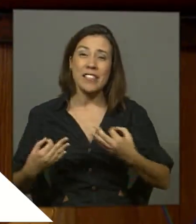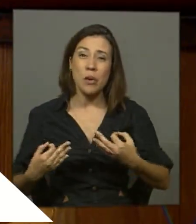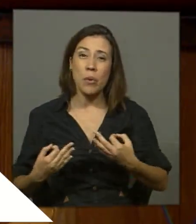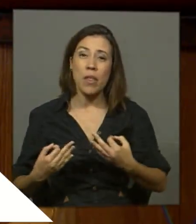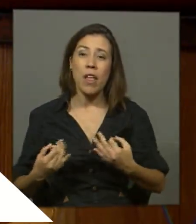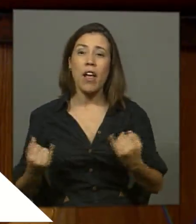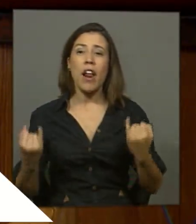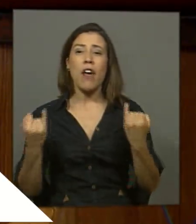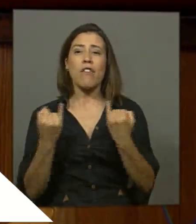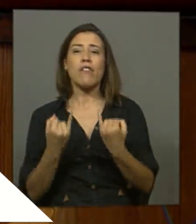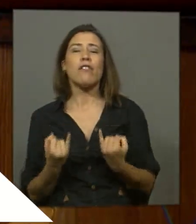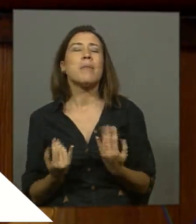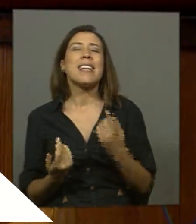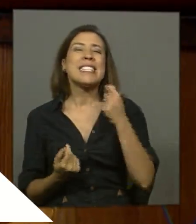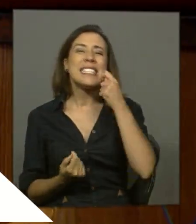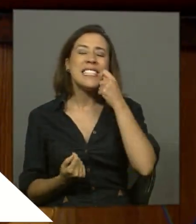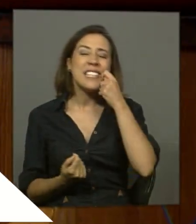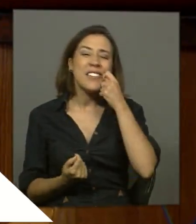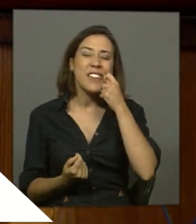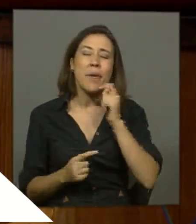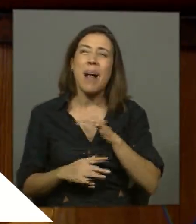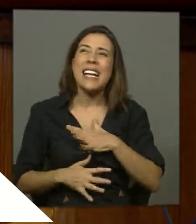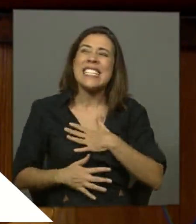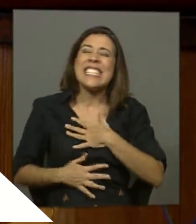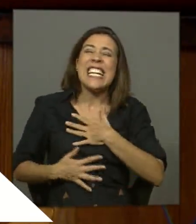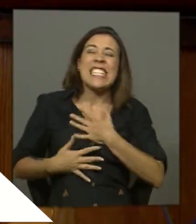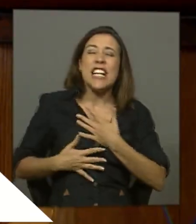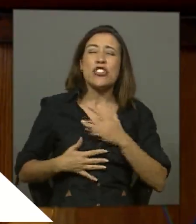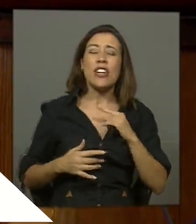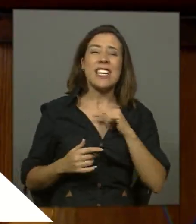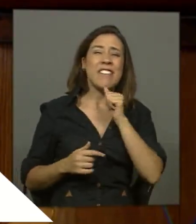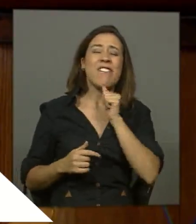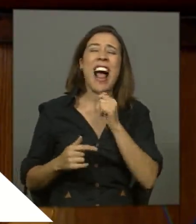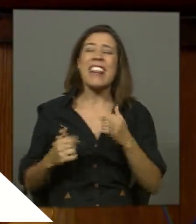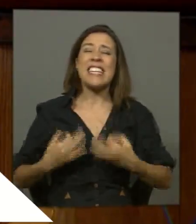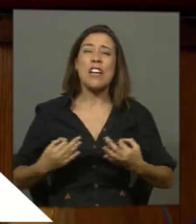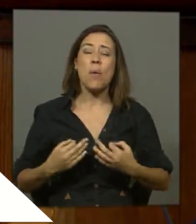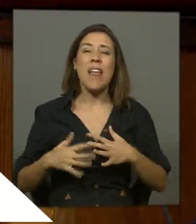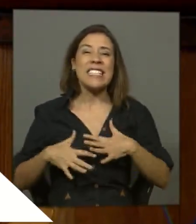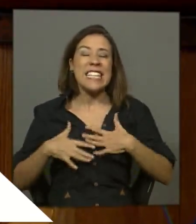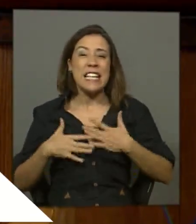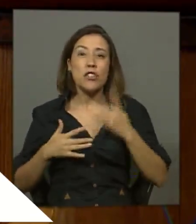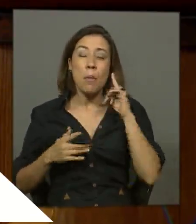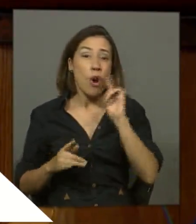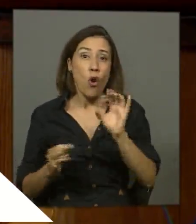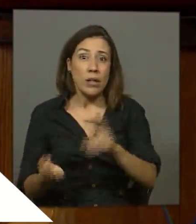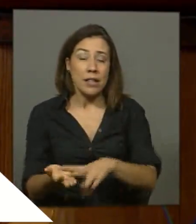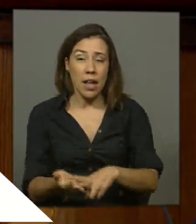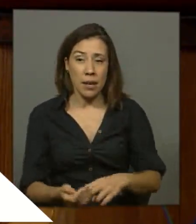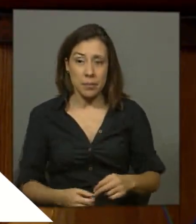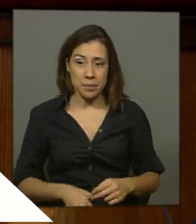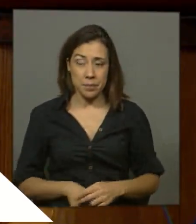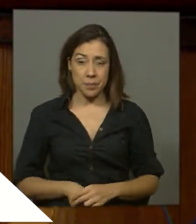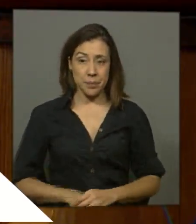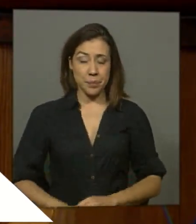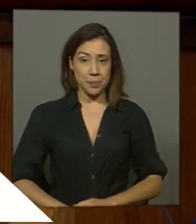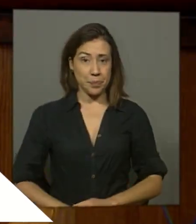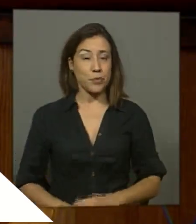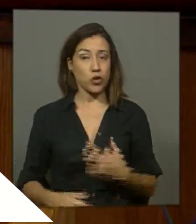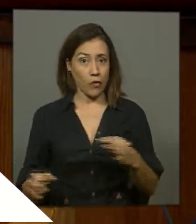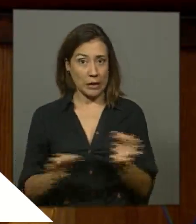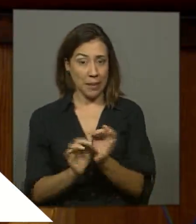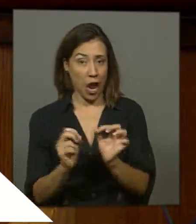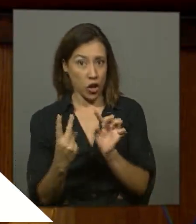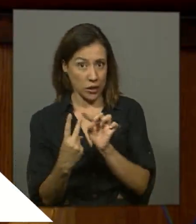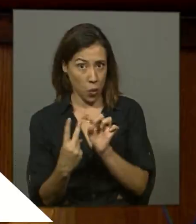subjetiva es decir la sensación de inseguridad Pues bien Vamos por lo segundo